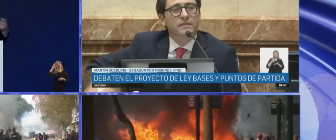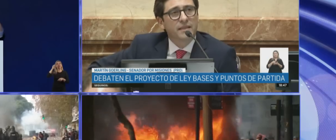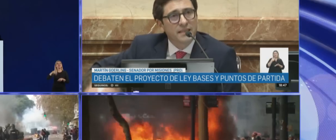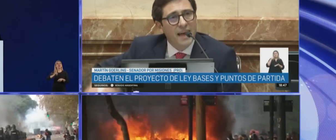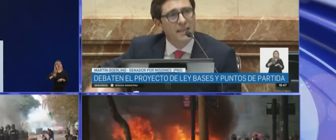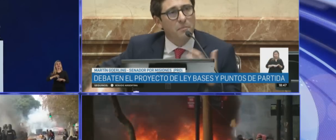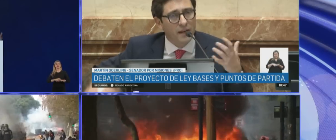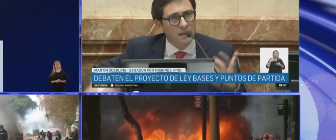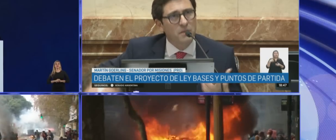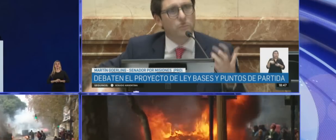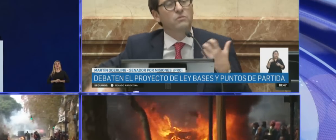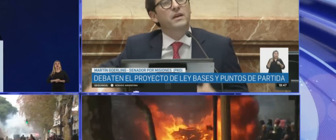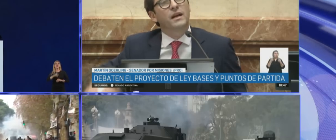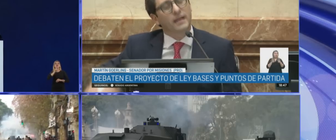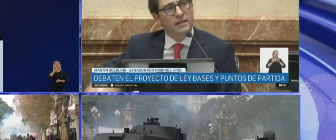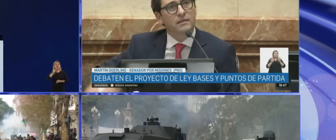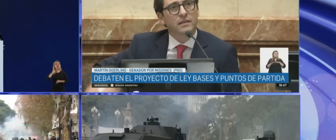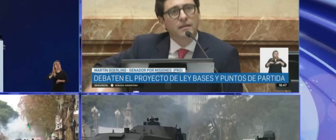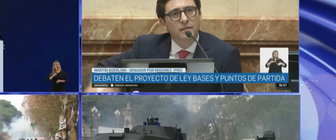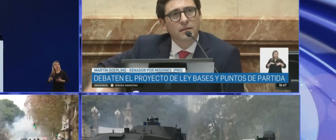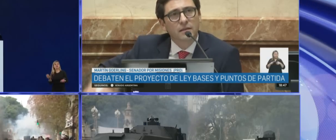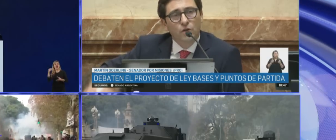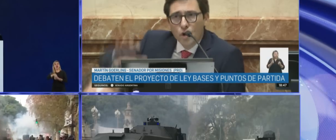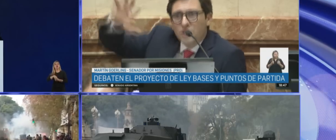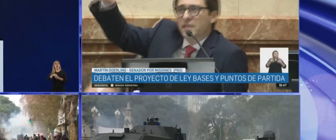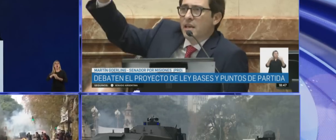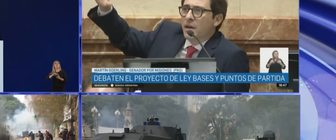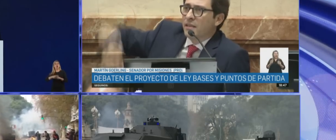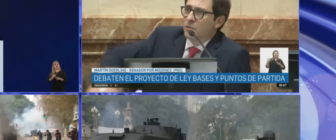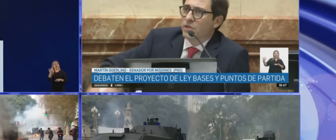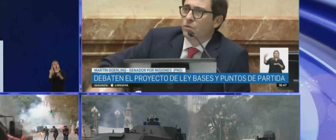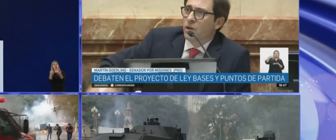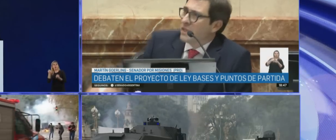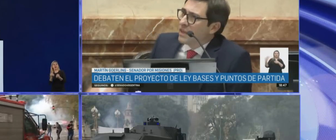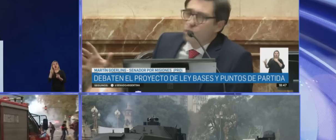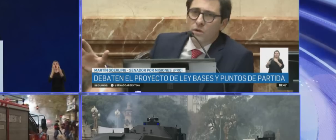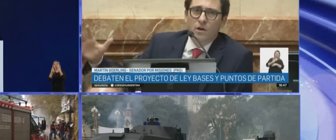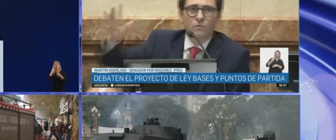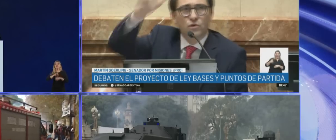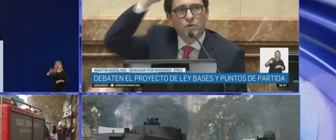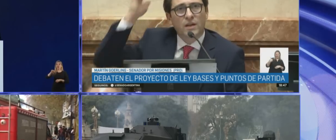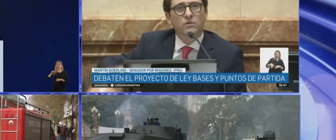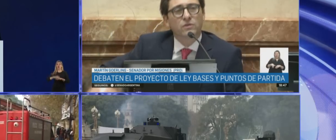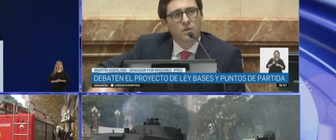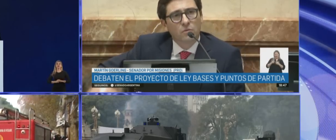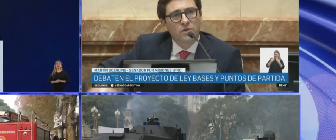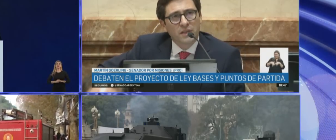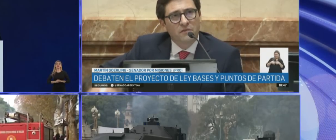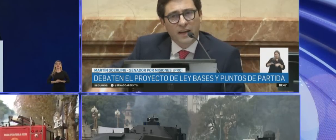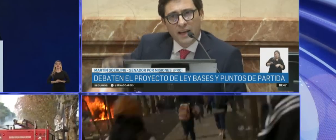digamos, de utilizarla como instrumento de política económica para controlar la inflación.